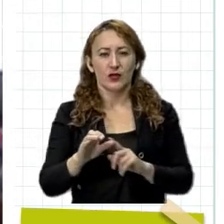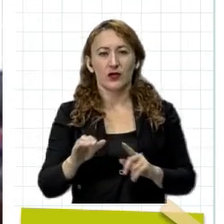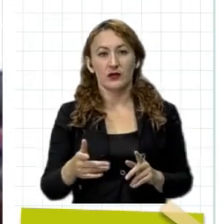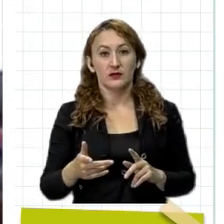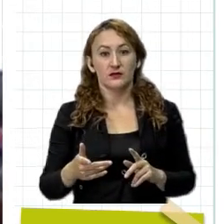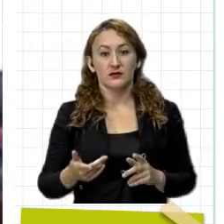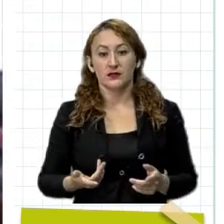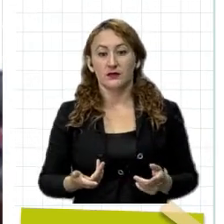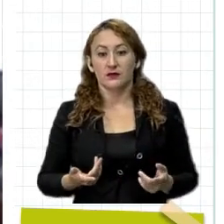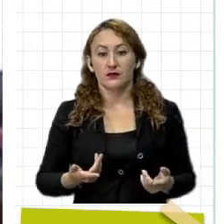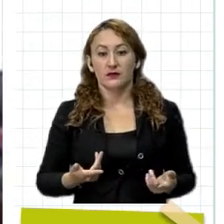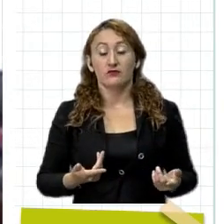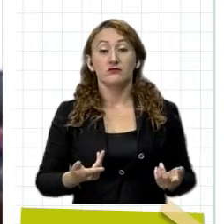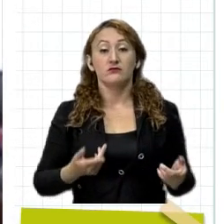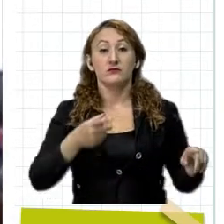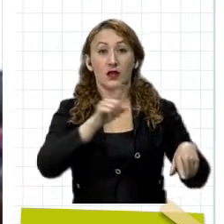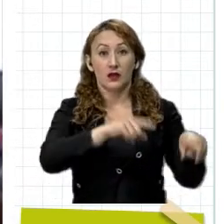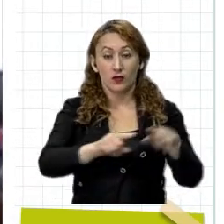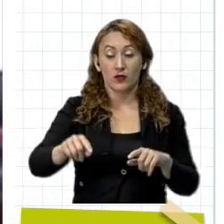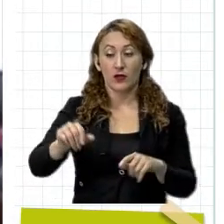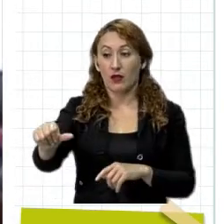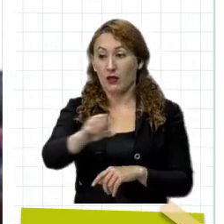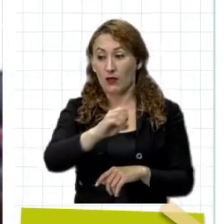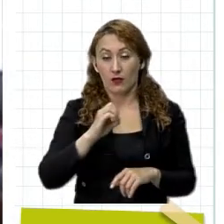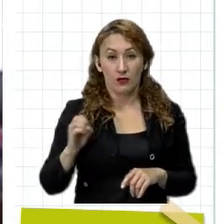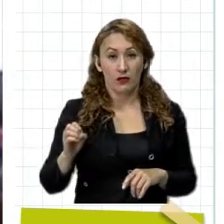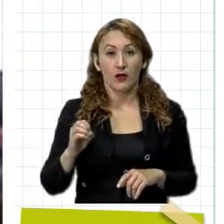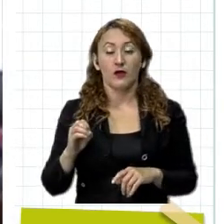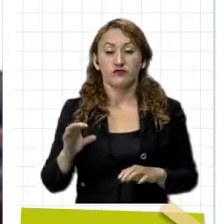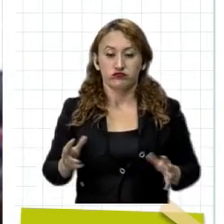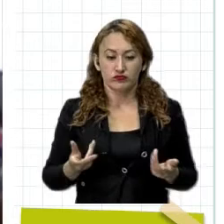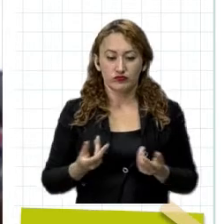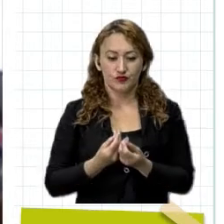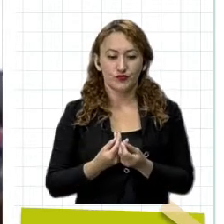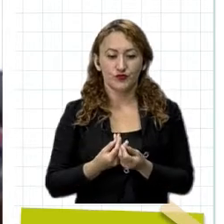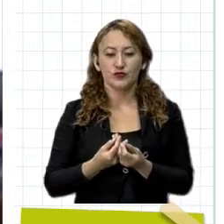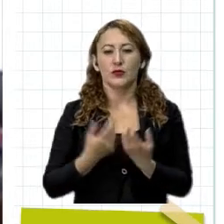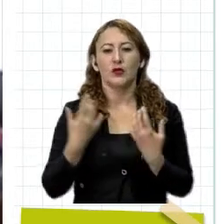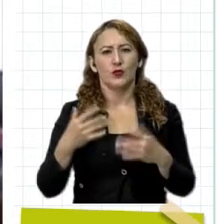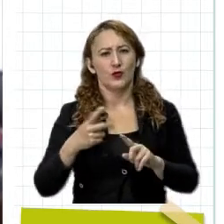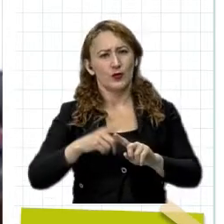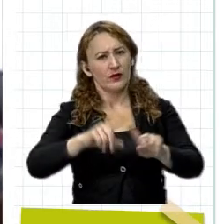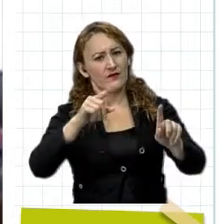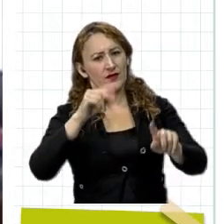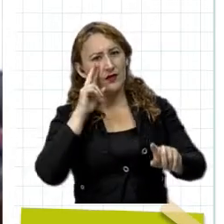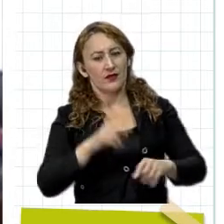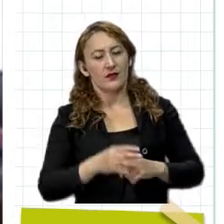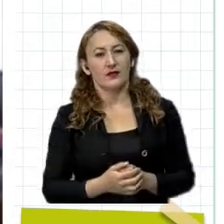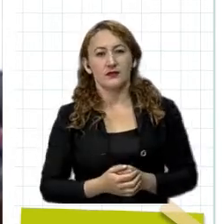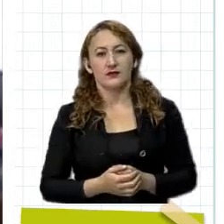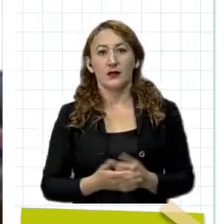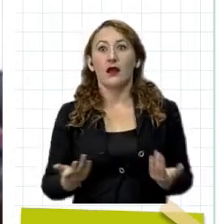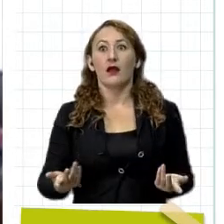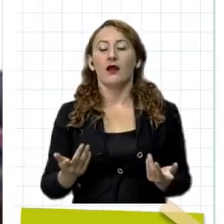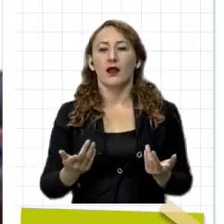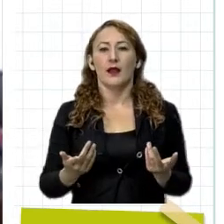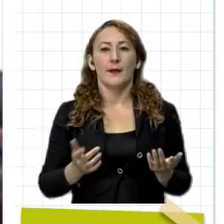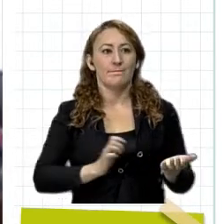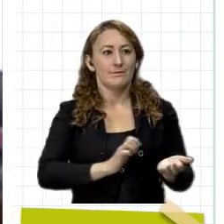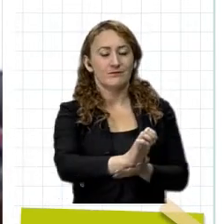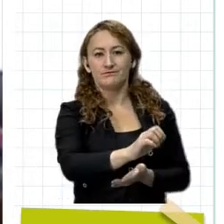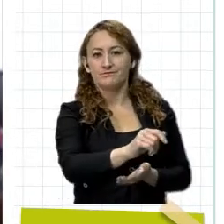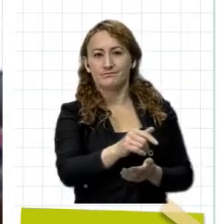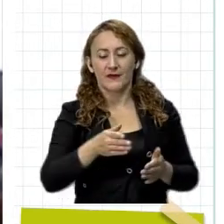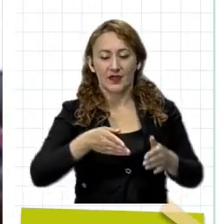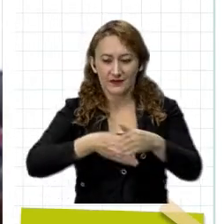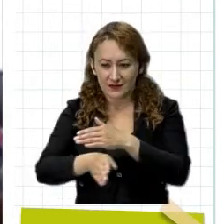negativas sobre aquellas y aquellos que como colectivo se han percibido como diferentes y han estado excluidos del acceso y